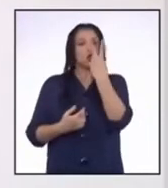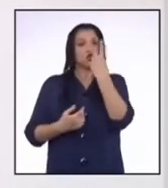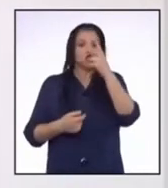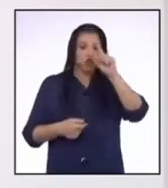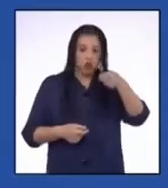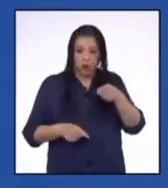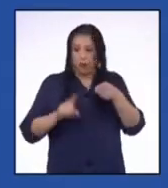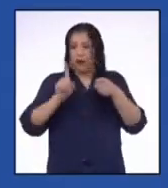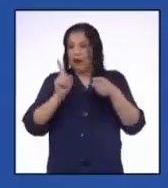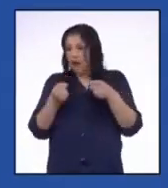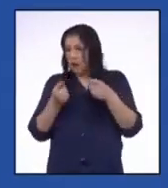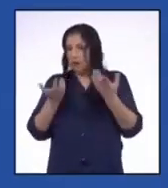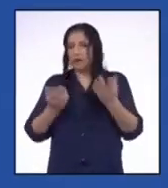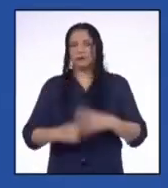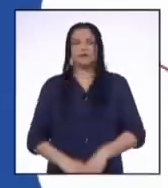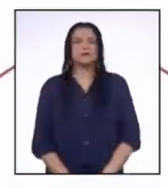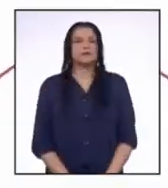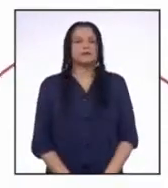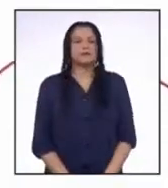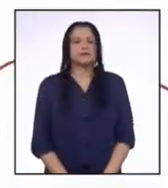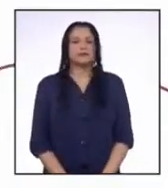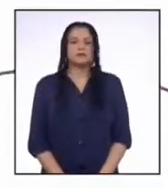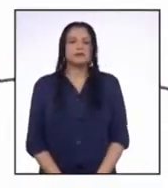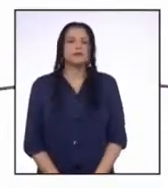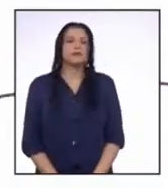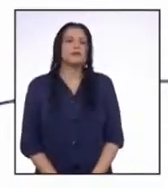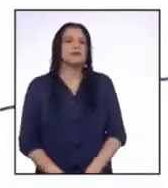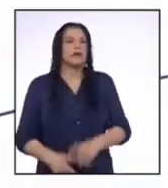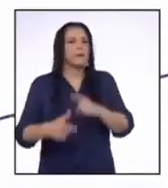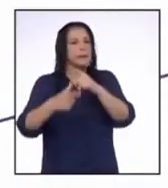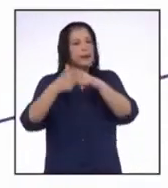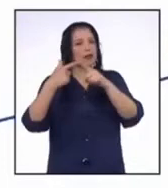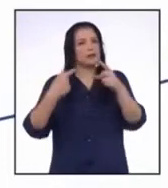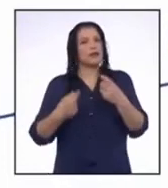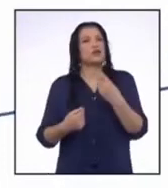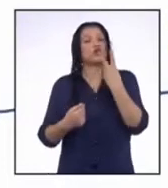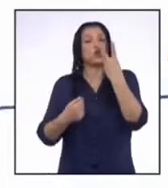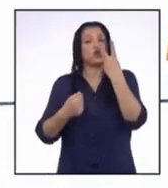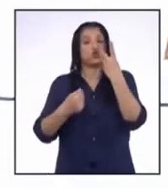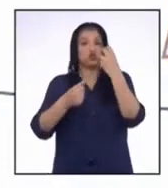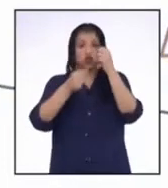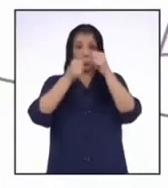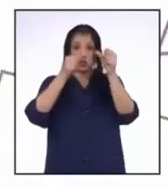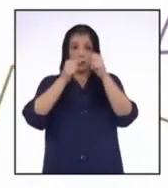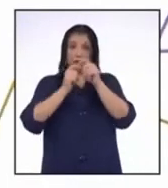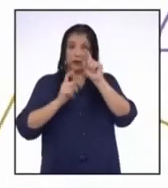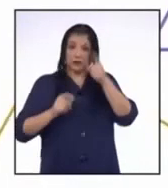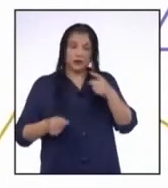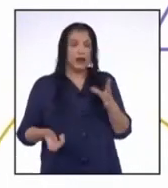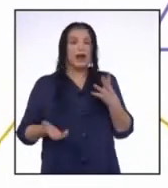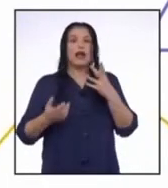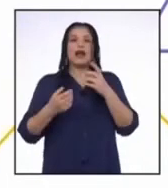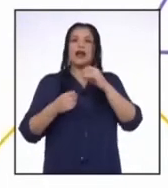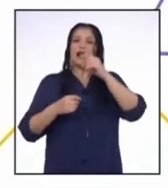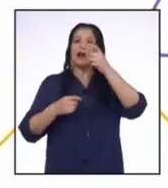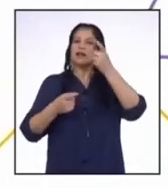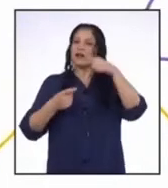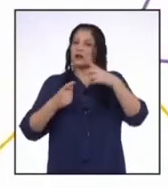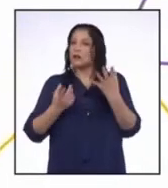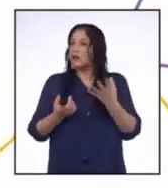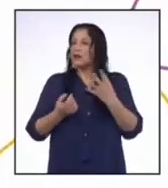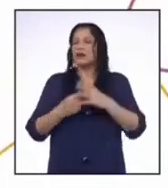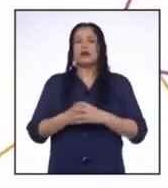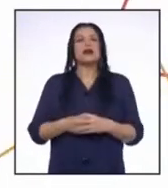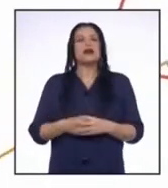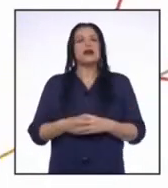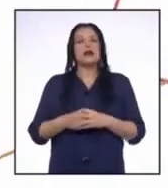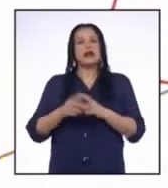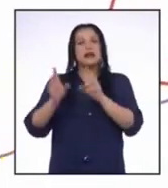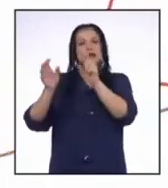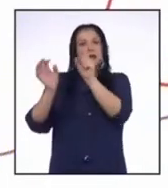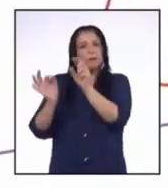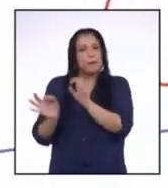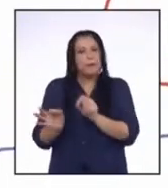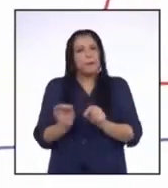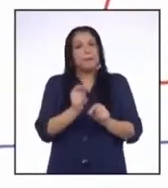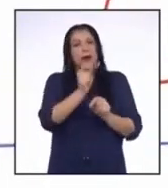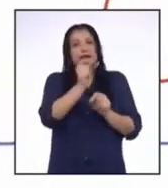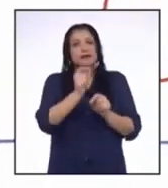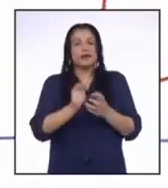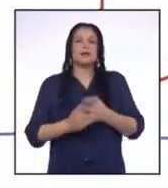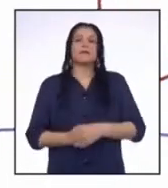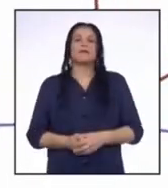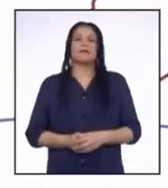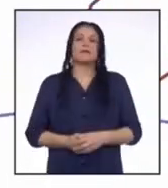números decimales. Para dividir dos números decimales se suprime la coma del divisor y se desplaza la coma